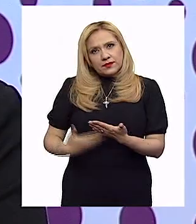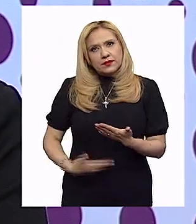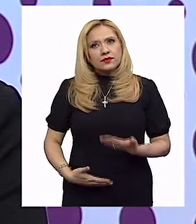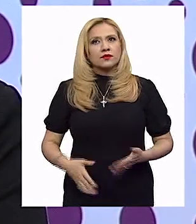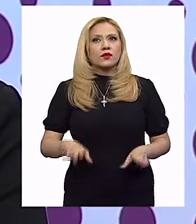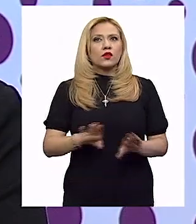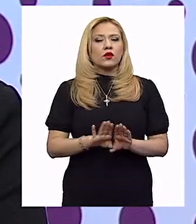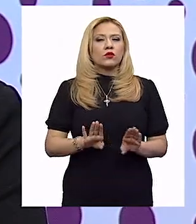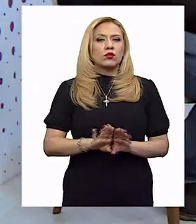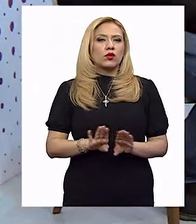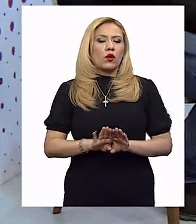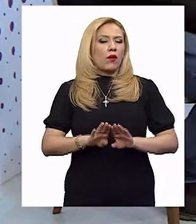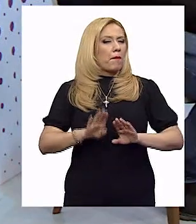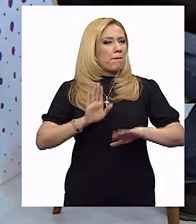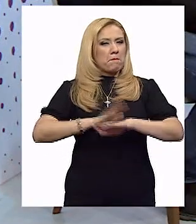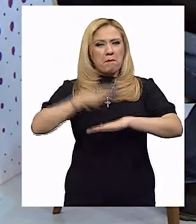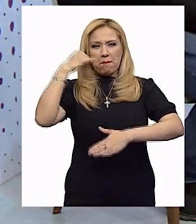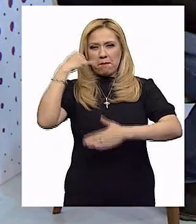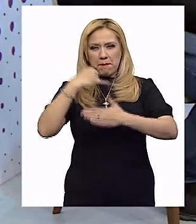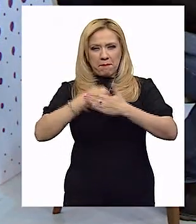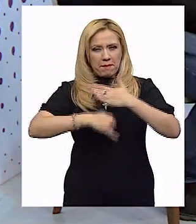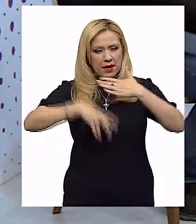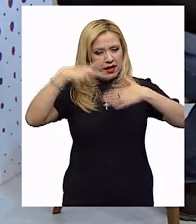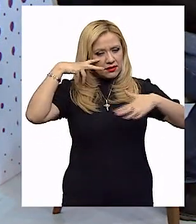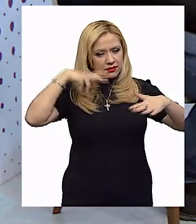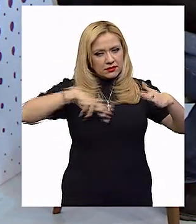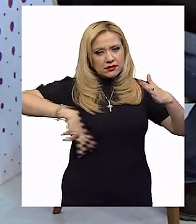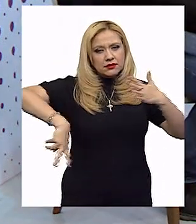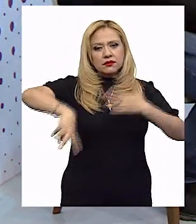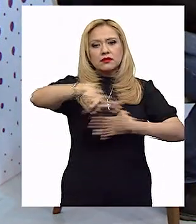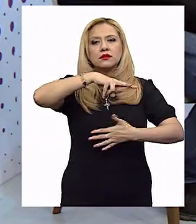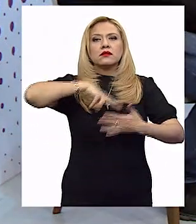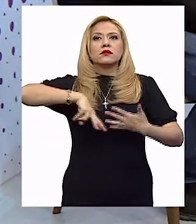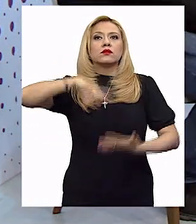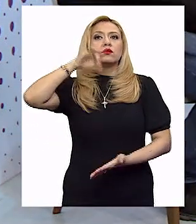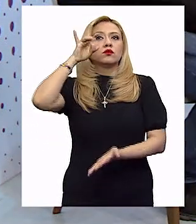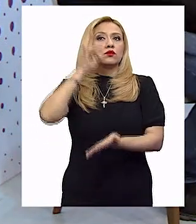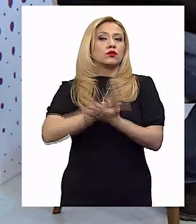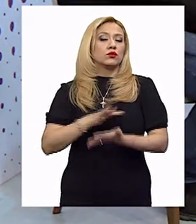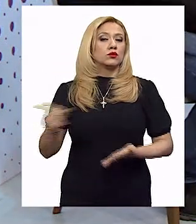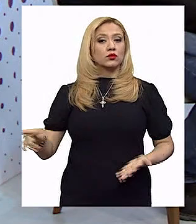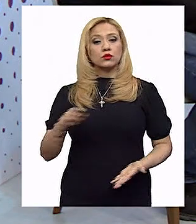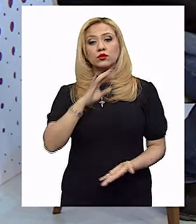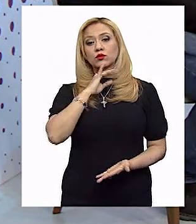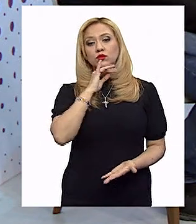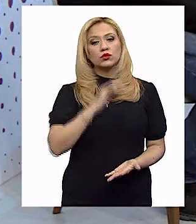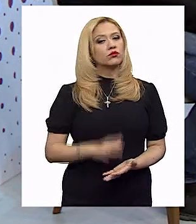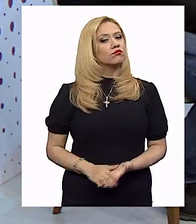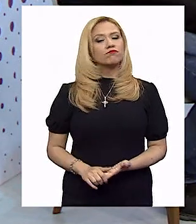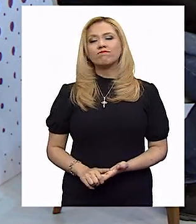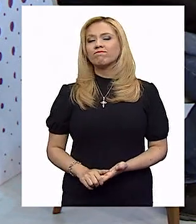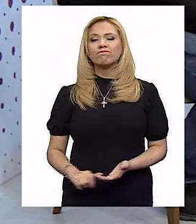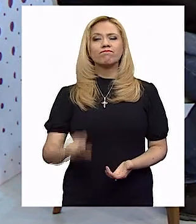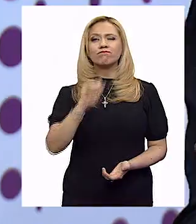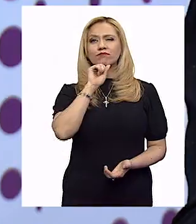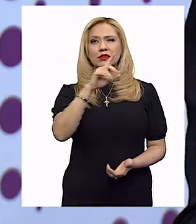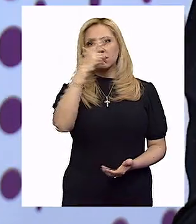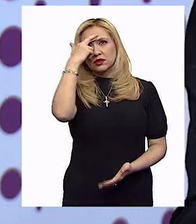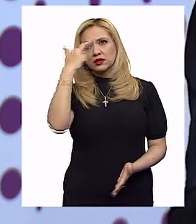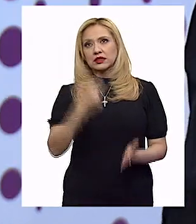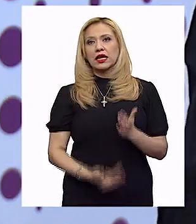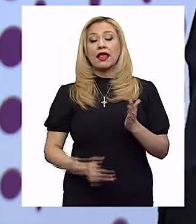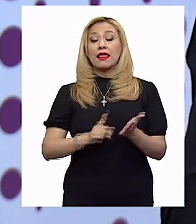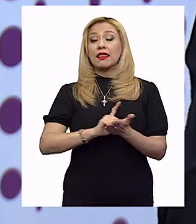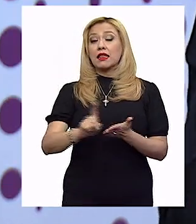una perspectiva muy amplia, en el sentido de que no solamente son los actos de corrupción, sino que también son aquellas violaciones de derechos